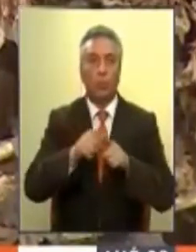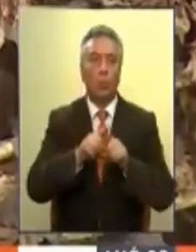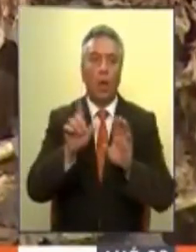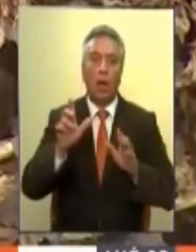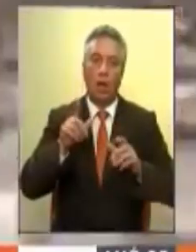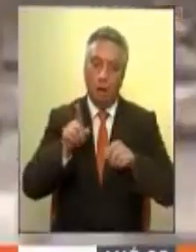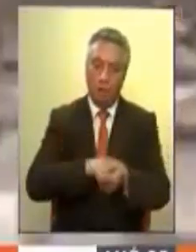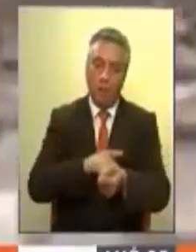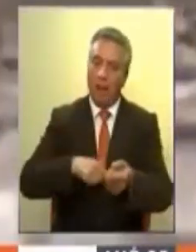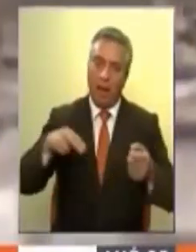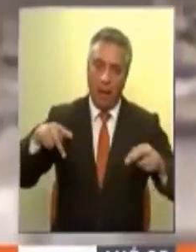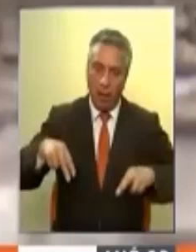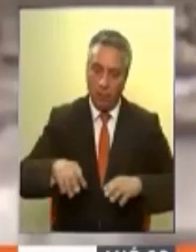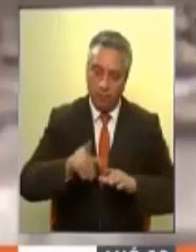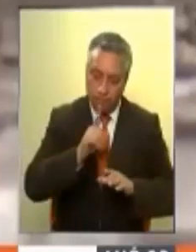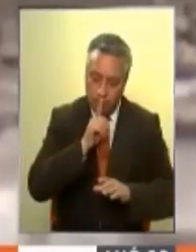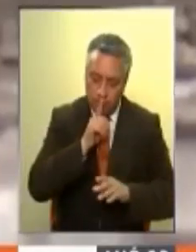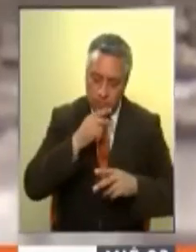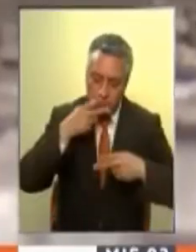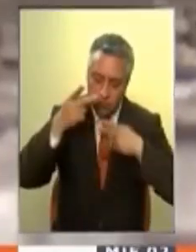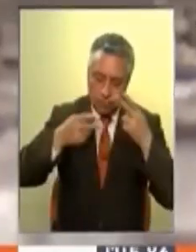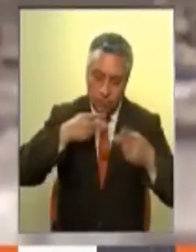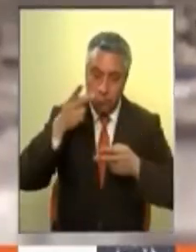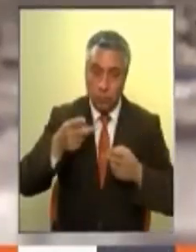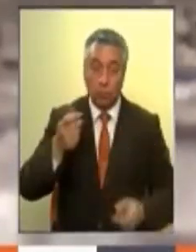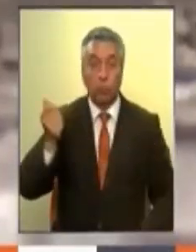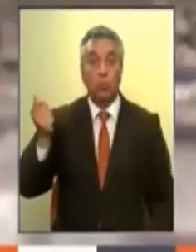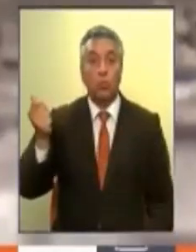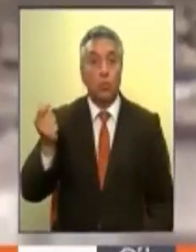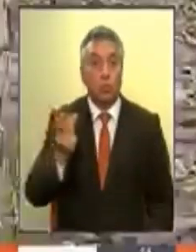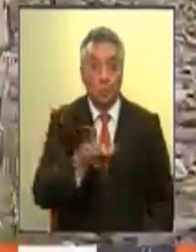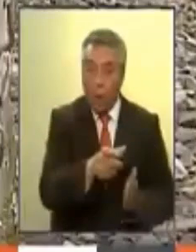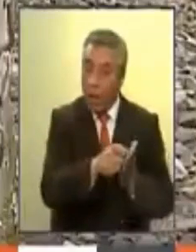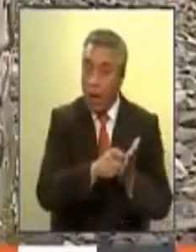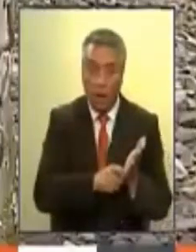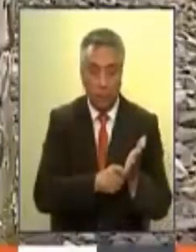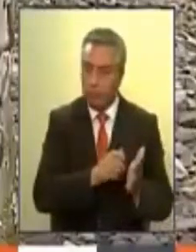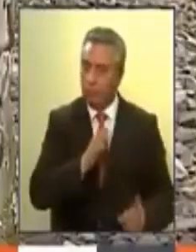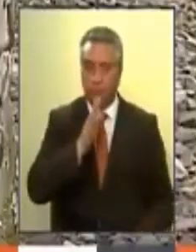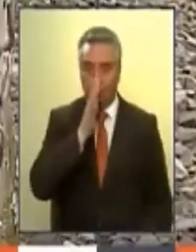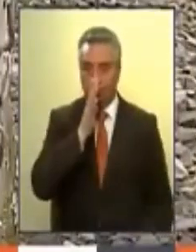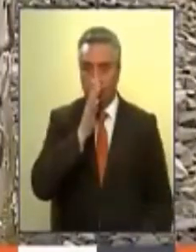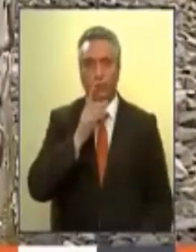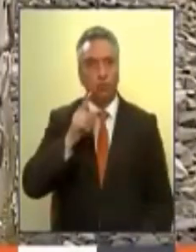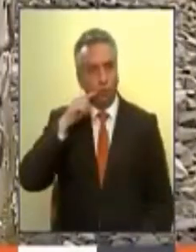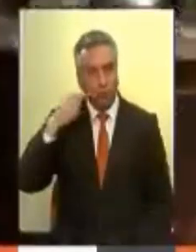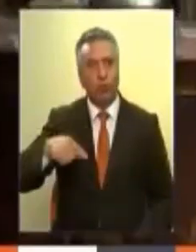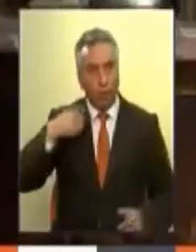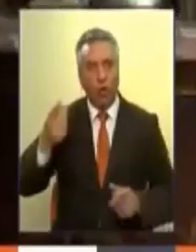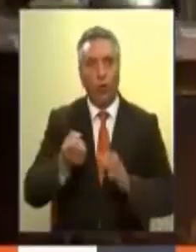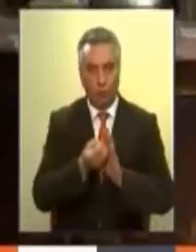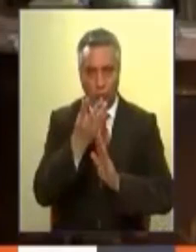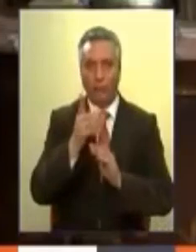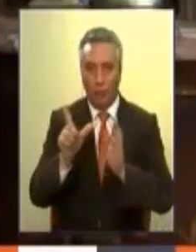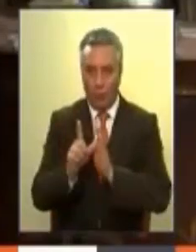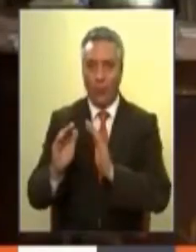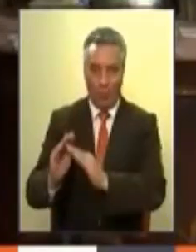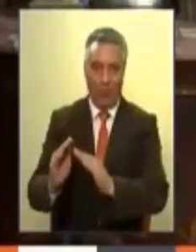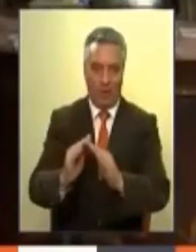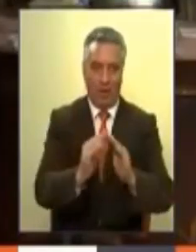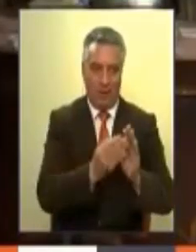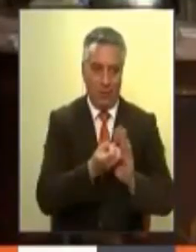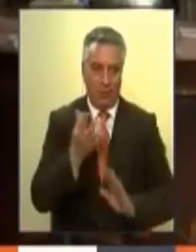las familias. No existe un catastro de cuántas hay en nuestro país. Cada día se suman nuevas. Puedo